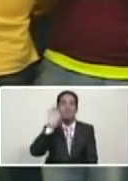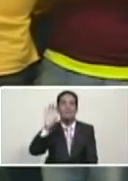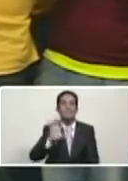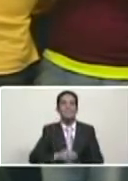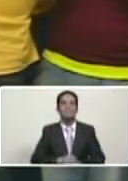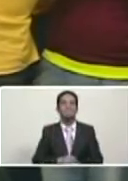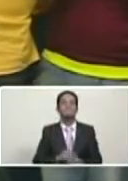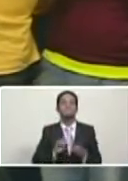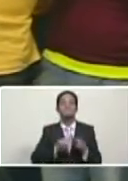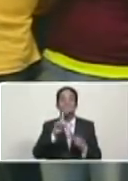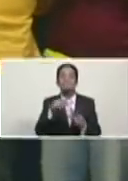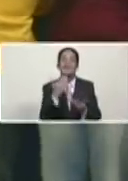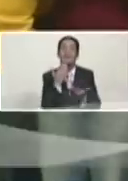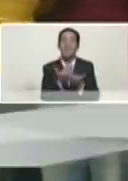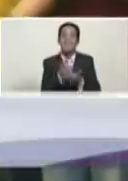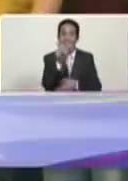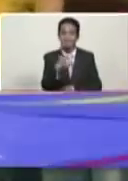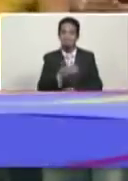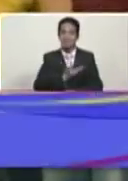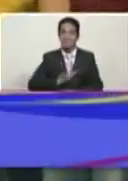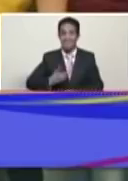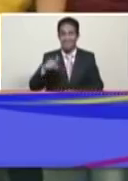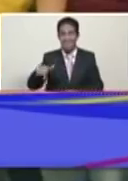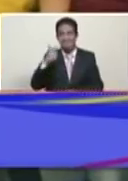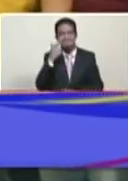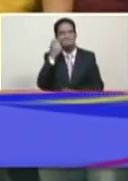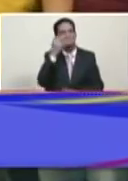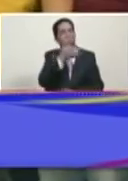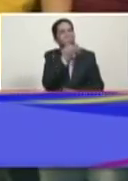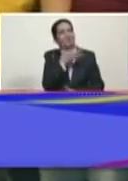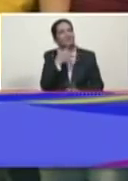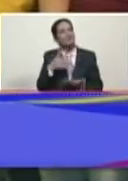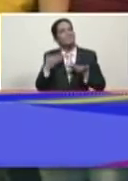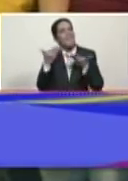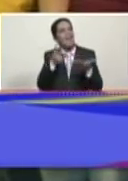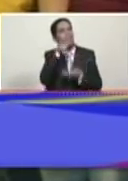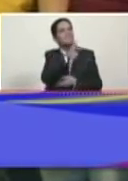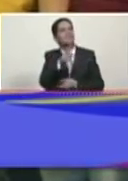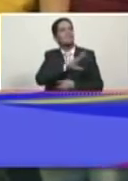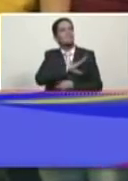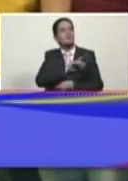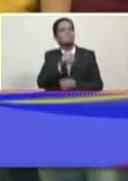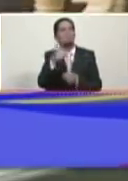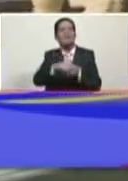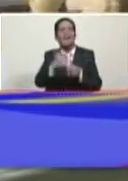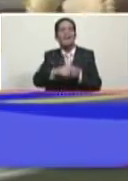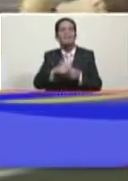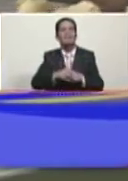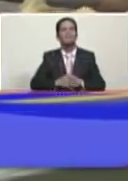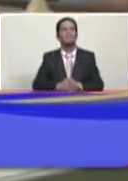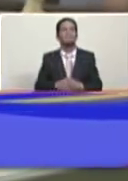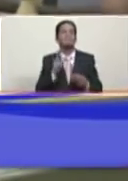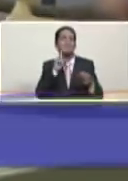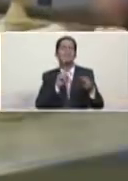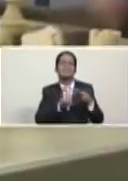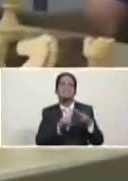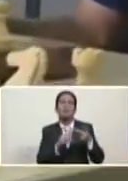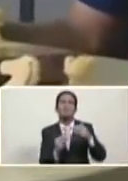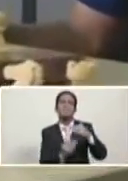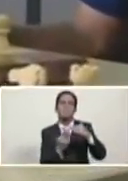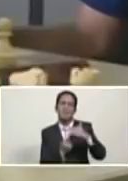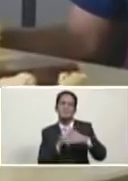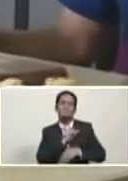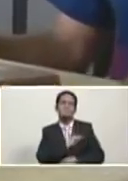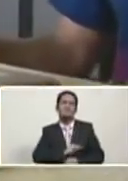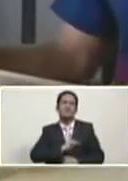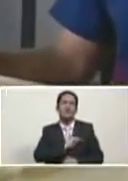y agradecerles, presidente, por este hermoso regalo a la juventud maracaibera, a la juventud zuliana. Esta es la segunda base, gran base de